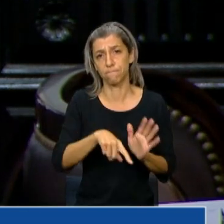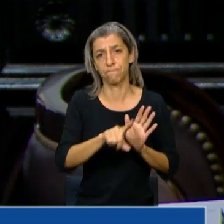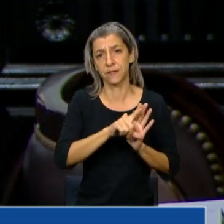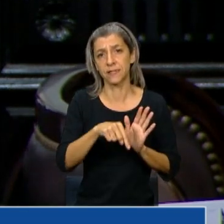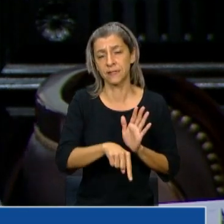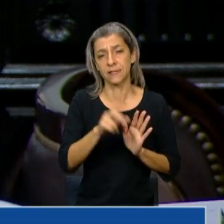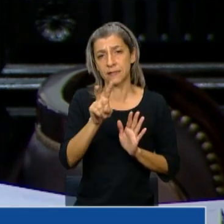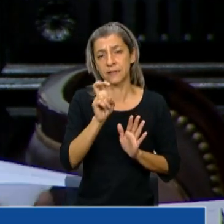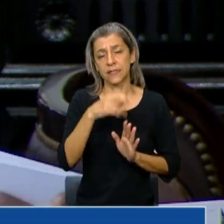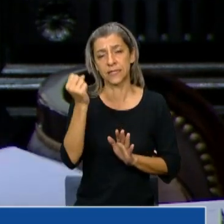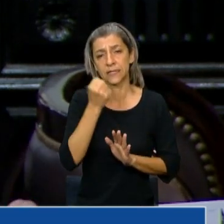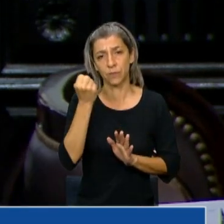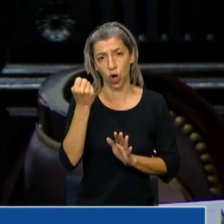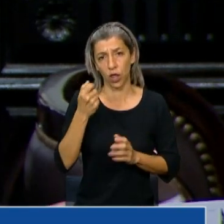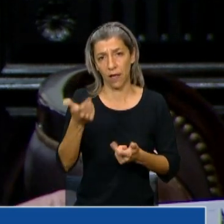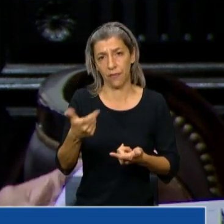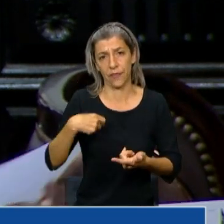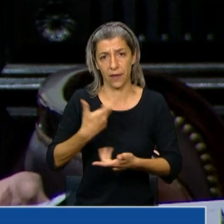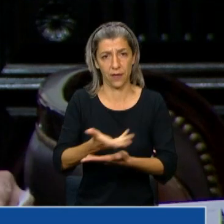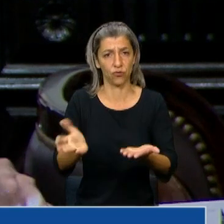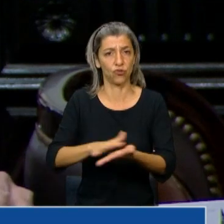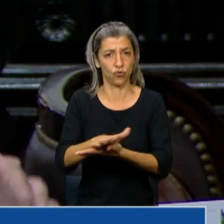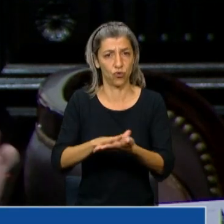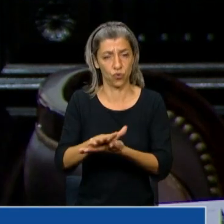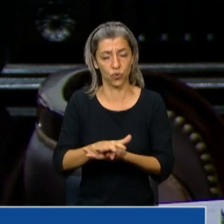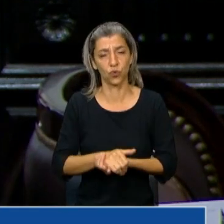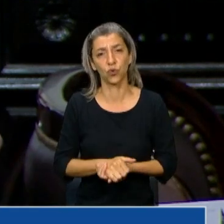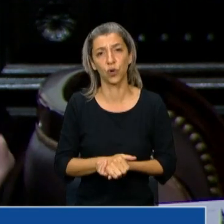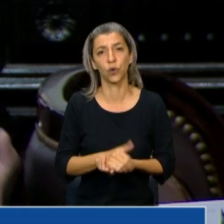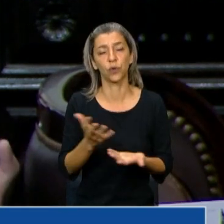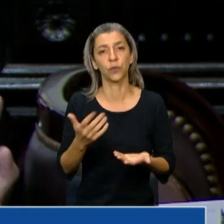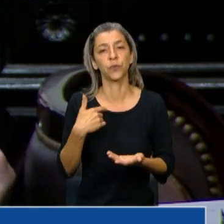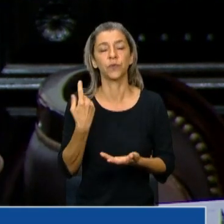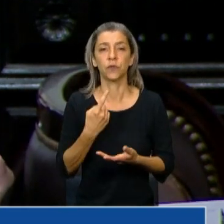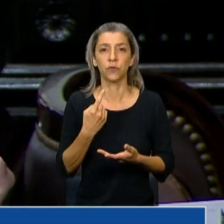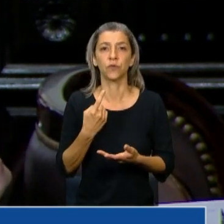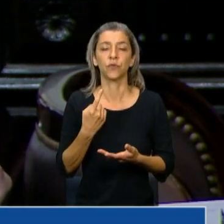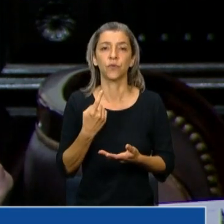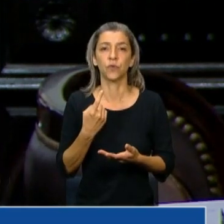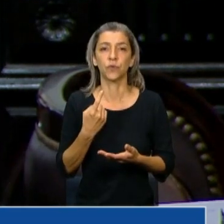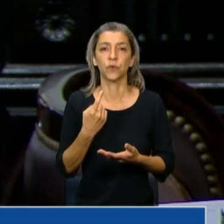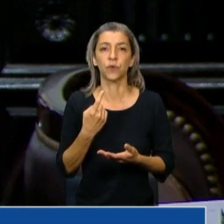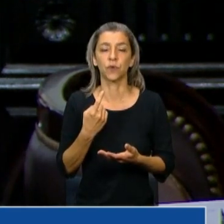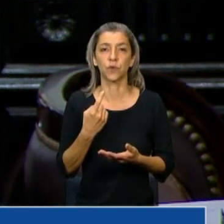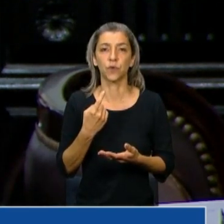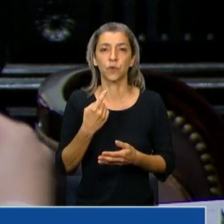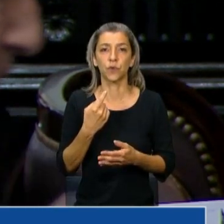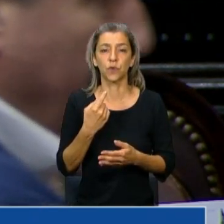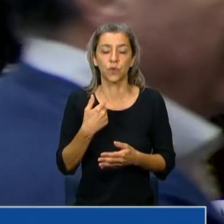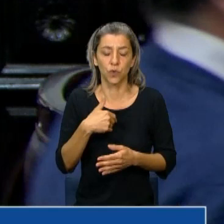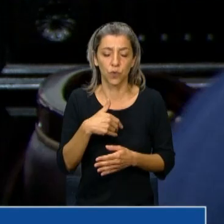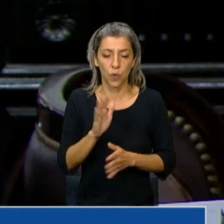este tema para tanta gente. Y discutir, lo voy a hacer de la manera